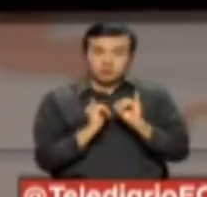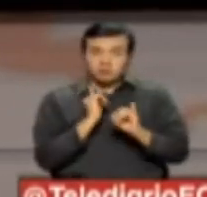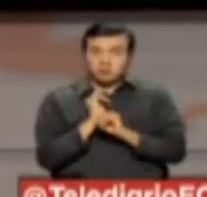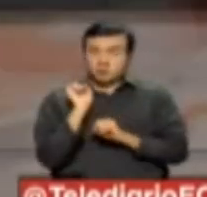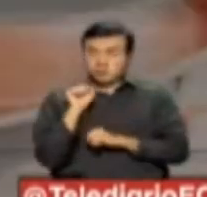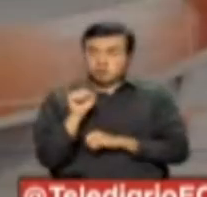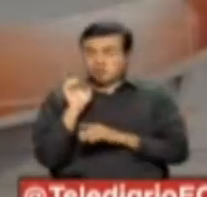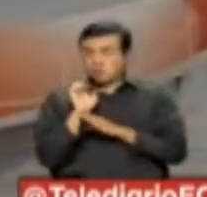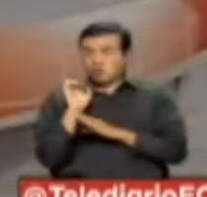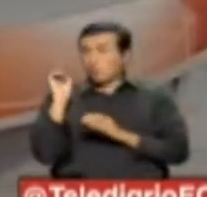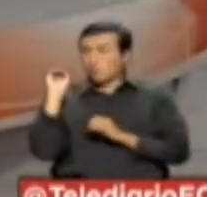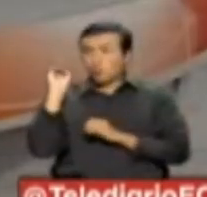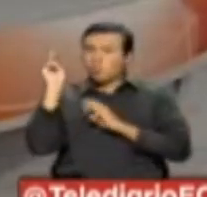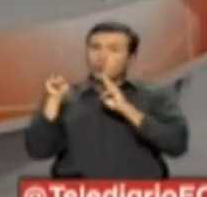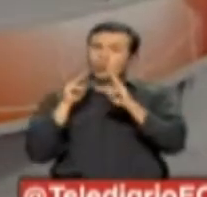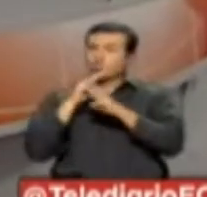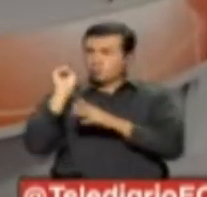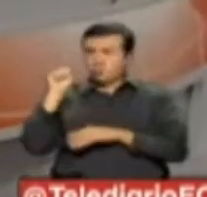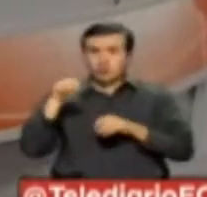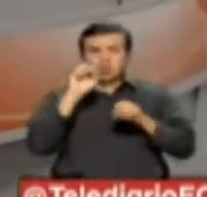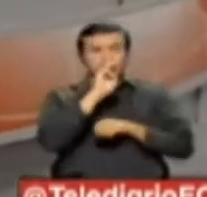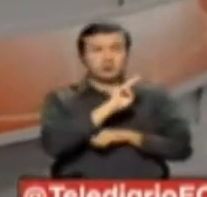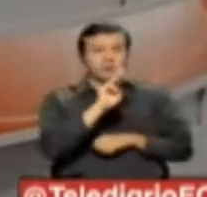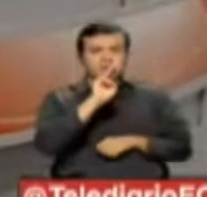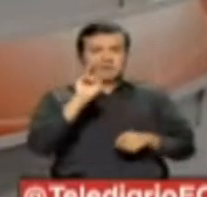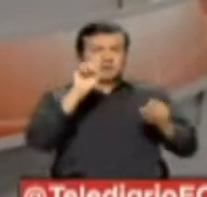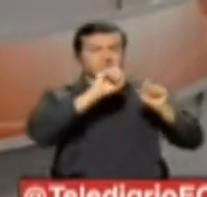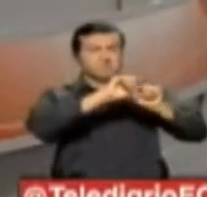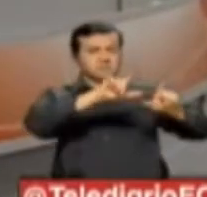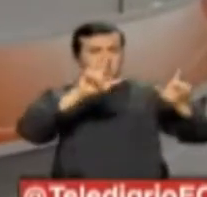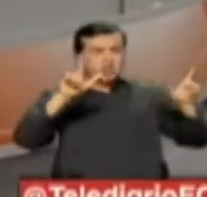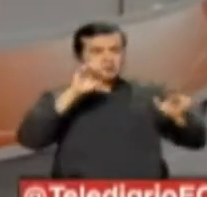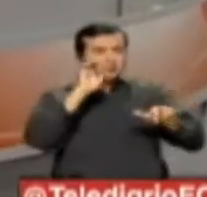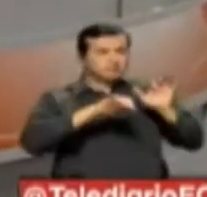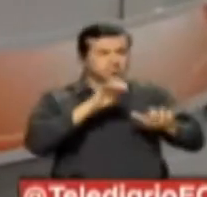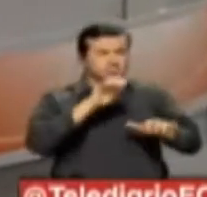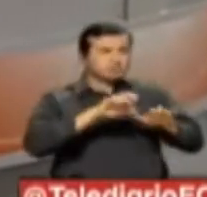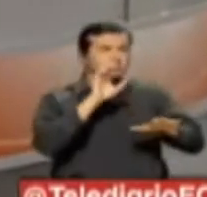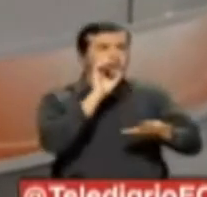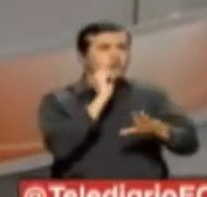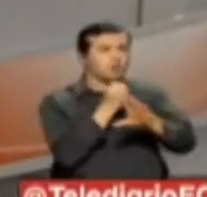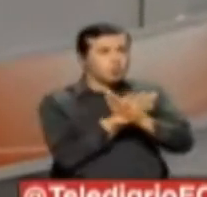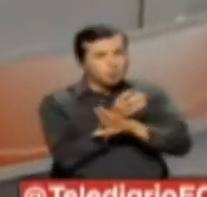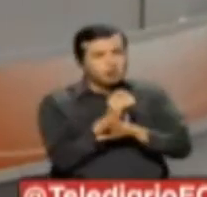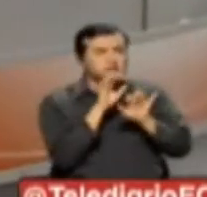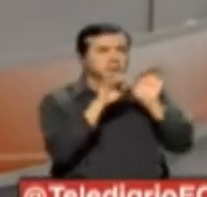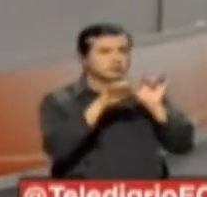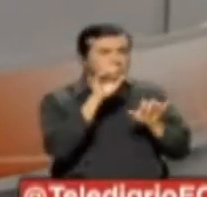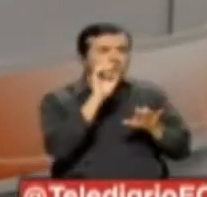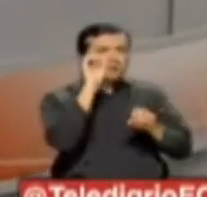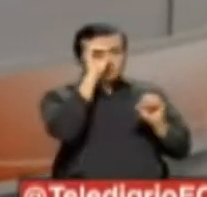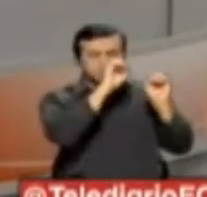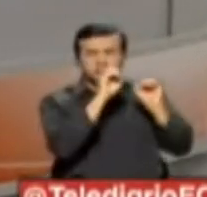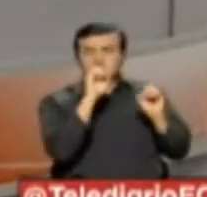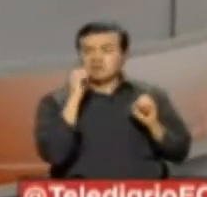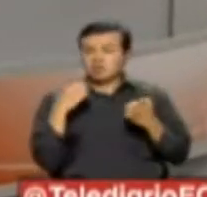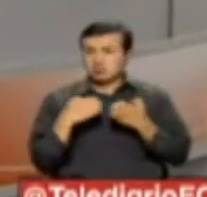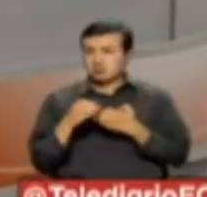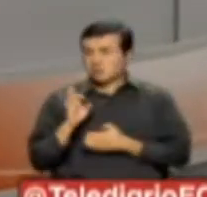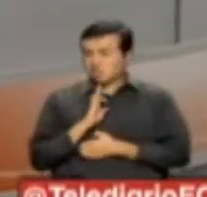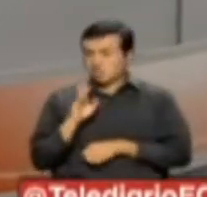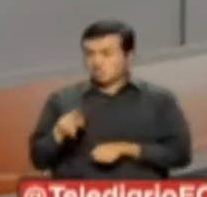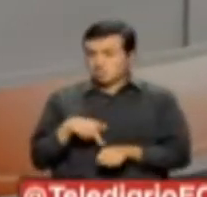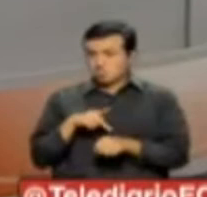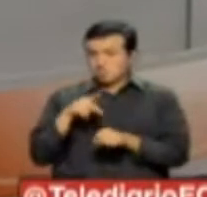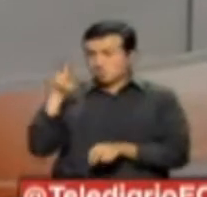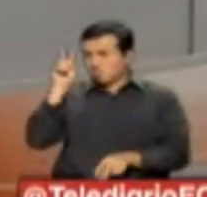territorio ecuatoriano desde cualquier parte del mundo y a partir de eso nosotros procesaremos en un equipo técnico especializado